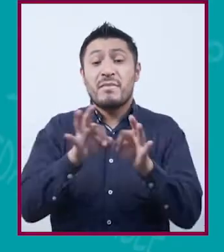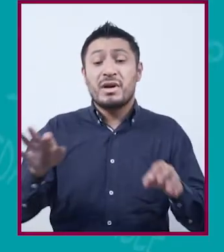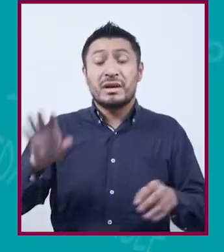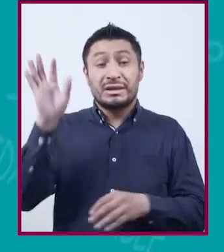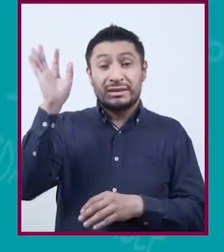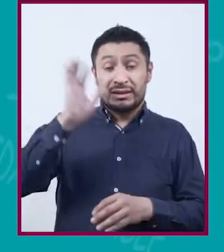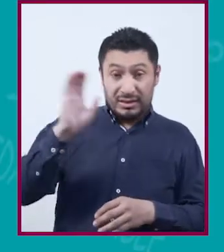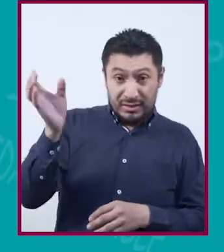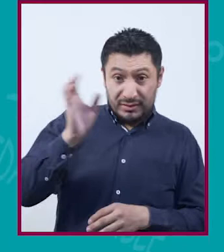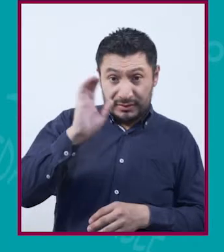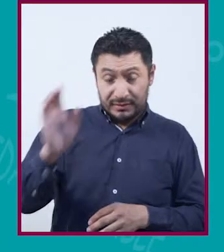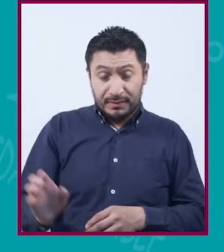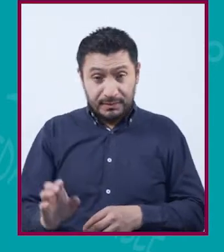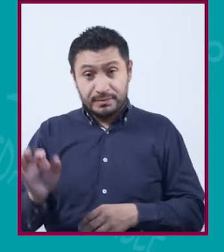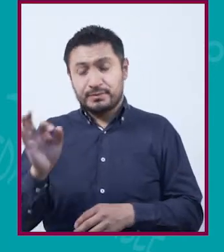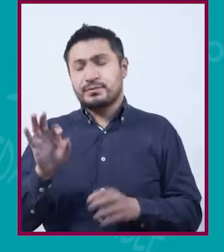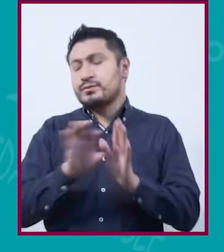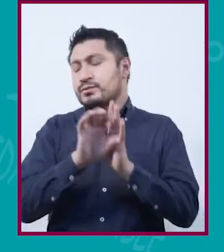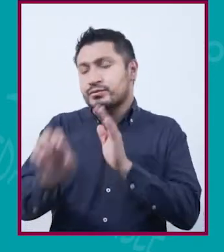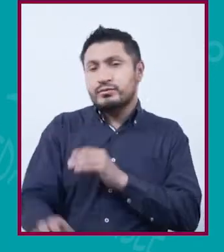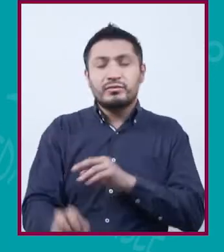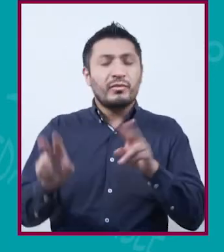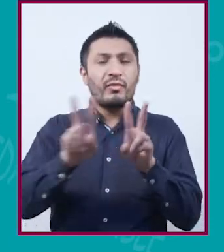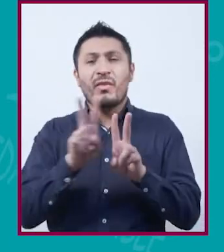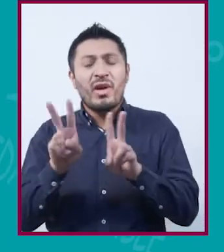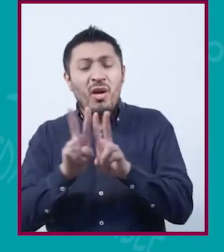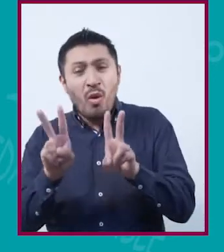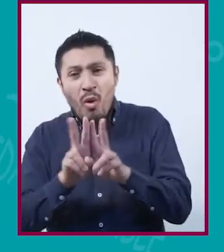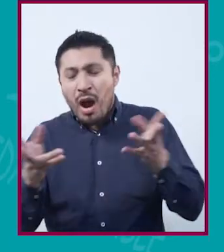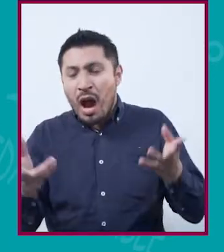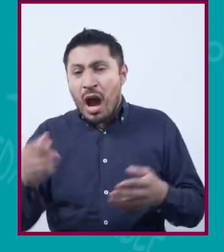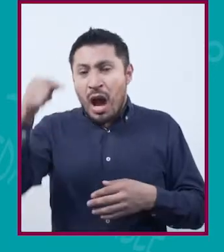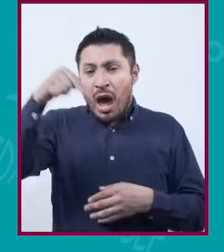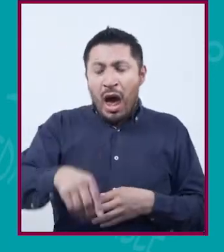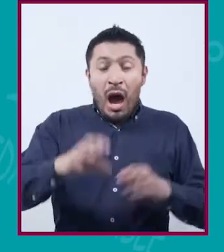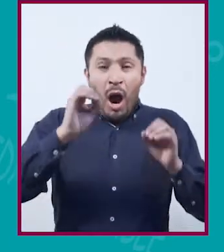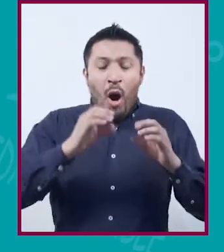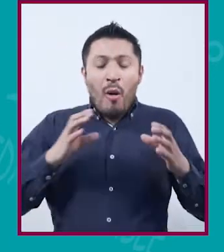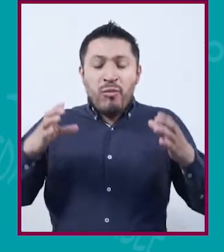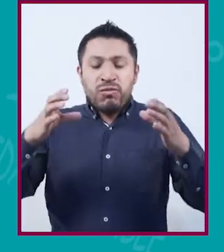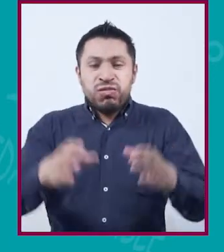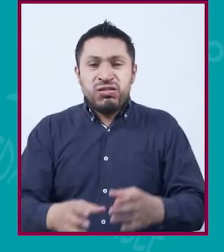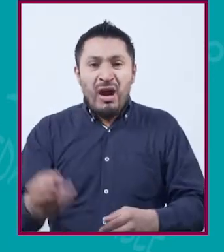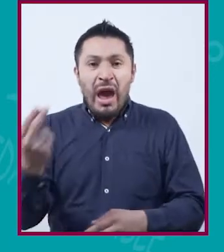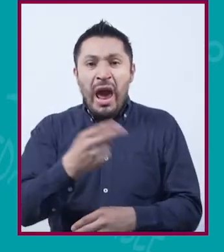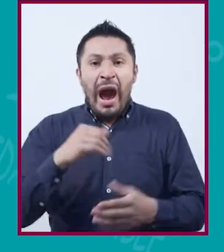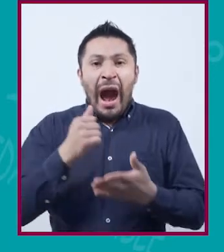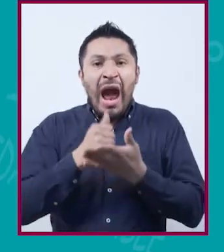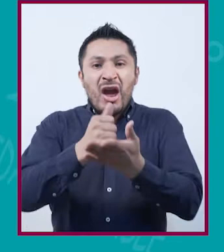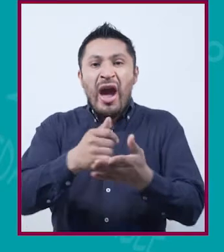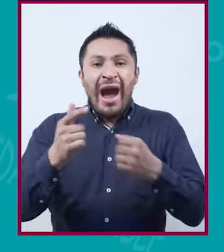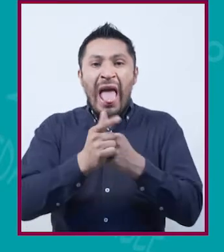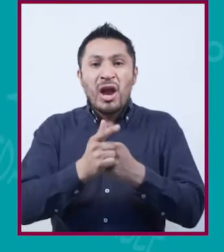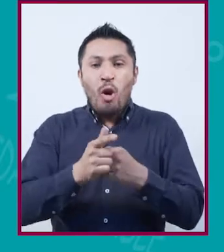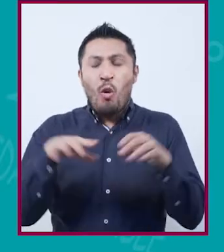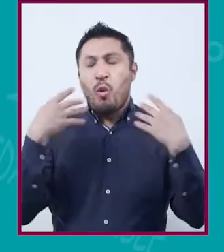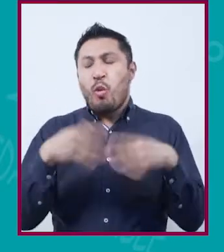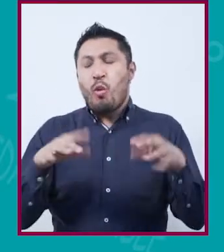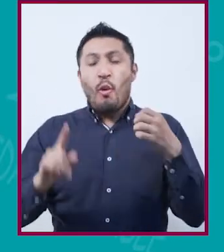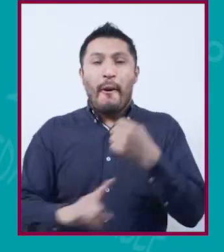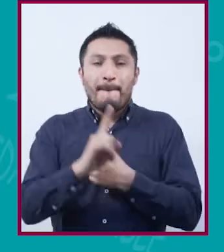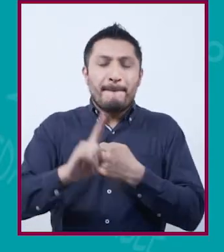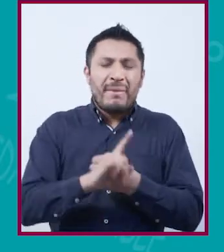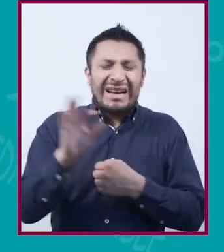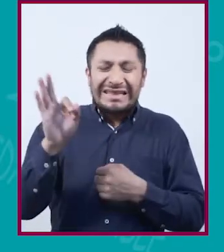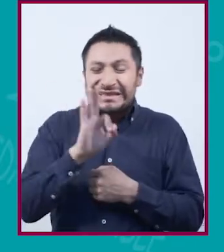sumamente importante, más que nada en caso de que alguno de nuestros vecinos o de aquí de nuestra comunidad necesita ayuda en caso